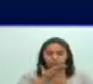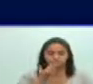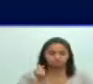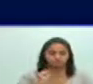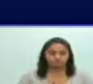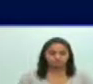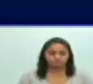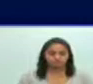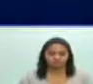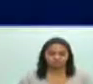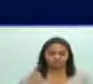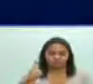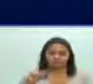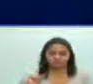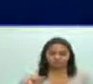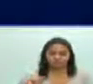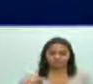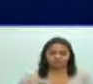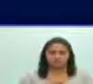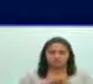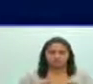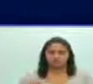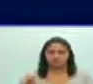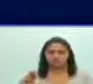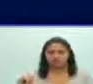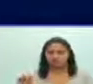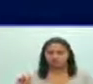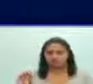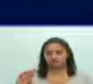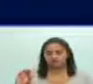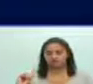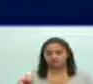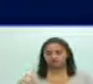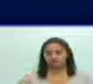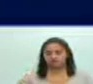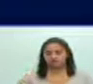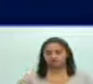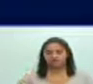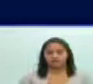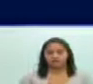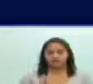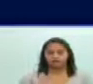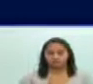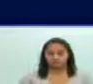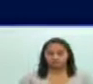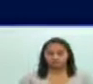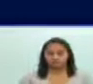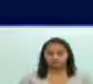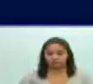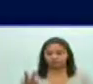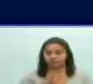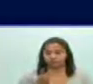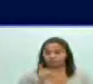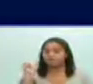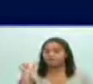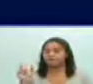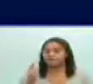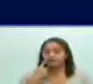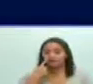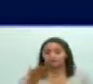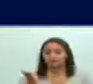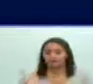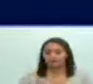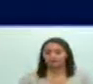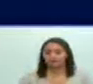de moros. En primer lugar, tenemos dos palabras en este texto que son incógnitas léxicas. Criazón, que son por supuesto criados